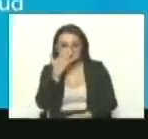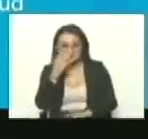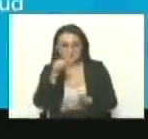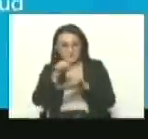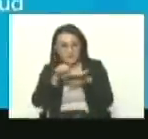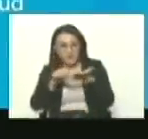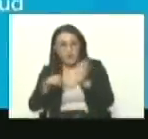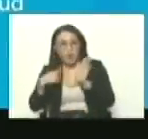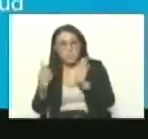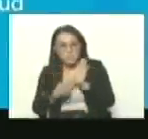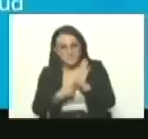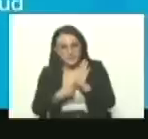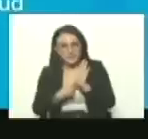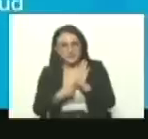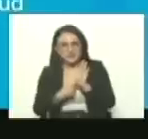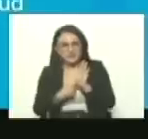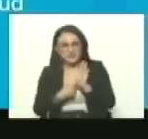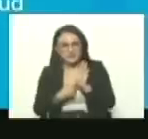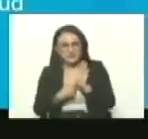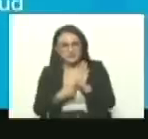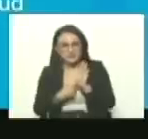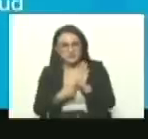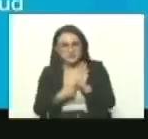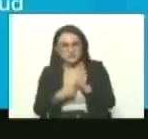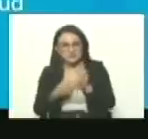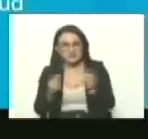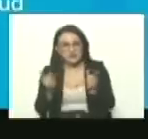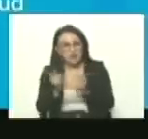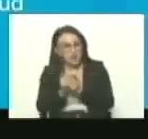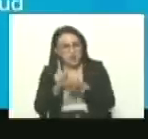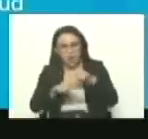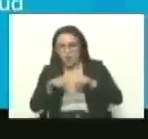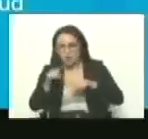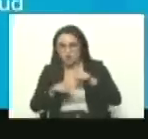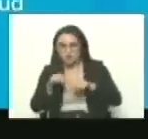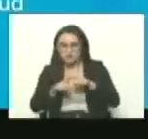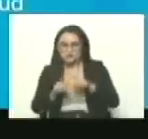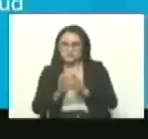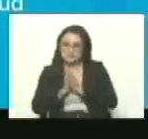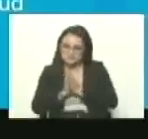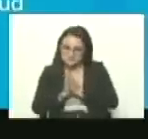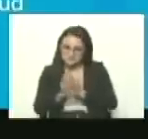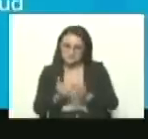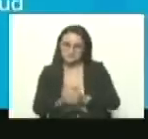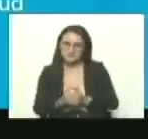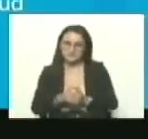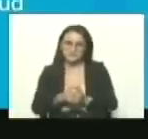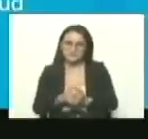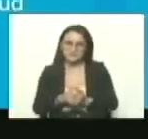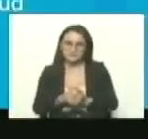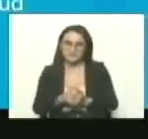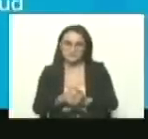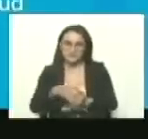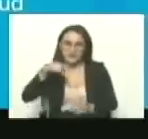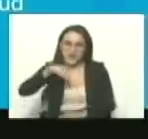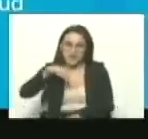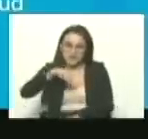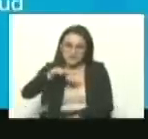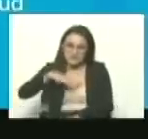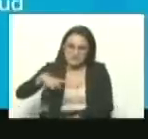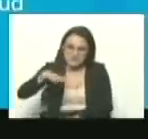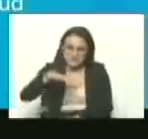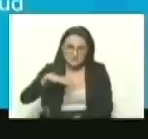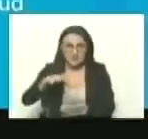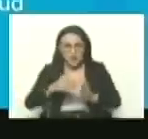están completas las cosas, lo que falta nada más son pequeñas cosas, mi presidente. Aquí en el territorio comunal,